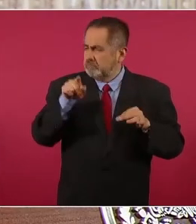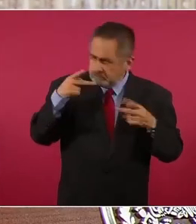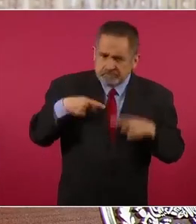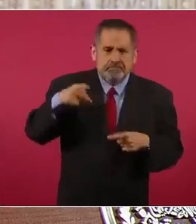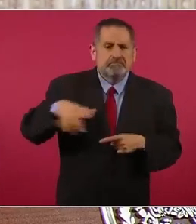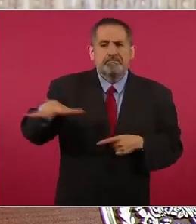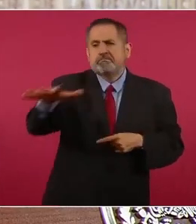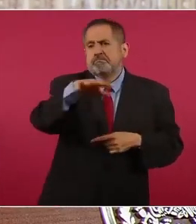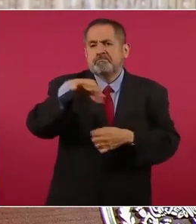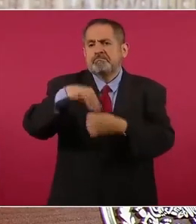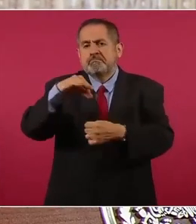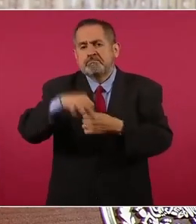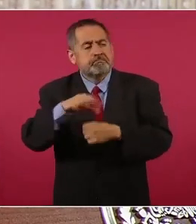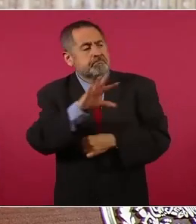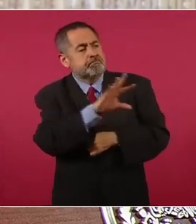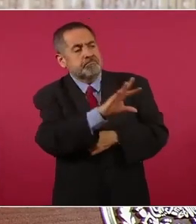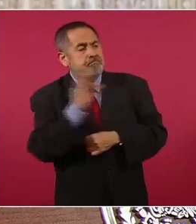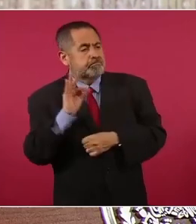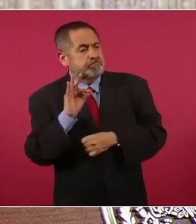que